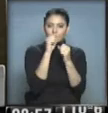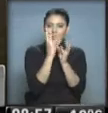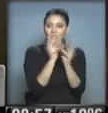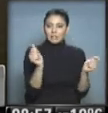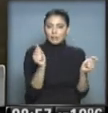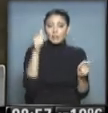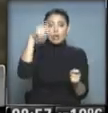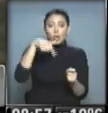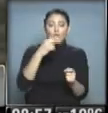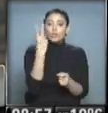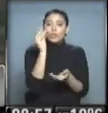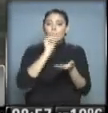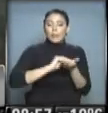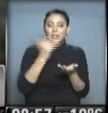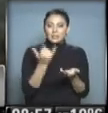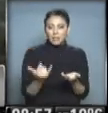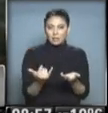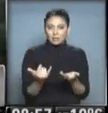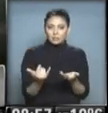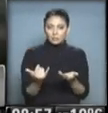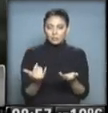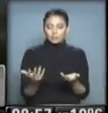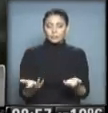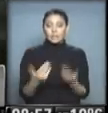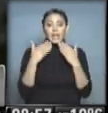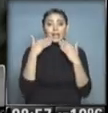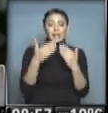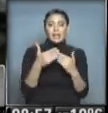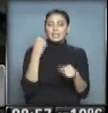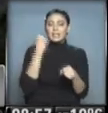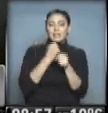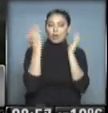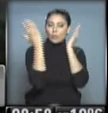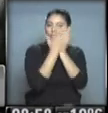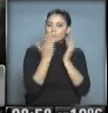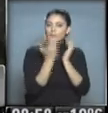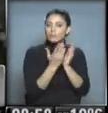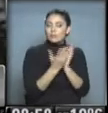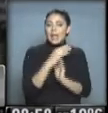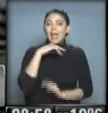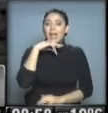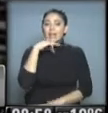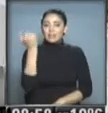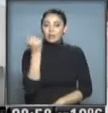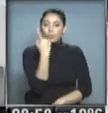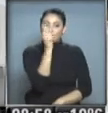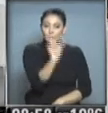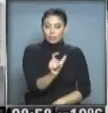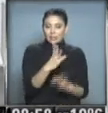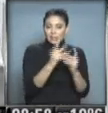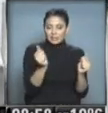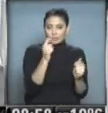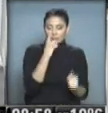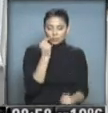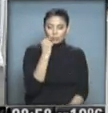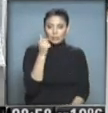jugadores de rugby, hoy hay 2 más. En buena medida, gracias a la tarea investigativa del hijo de uno de los jugadores desaparecidos, que es Julián